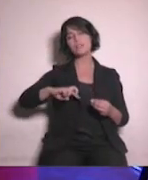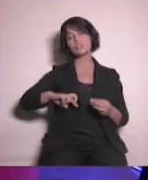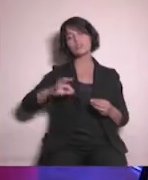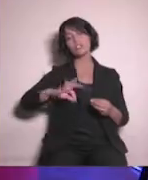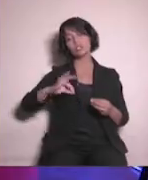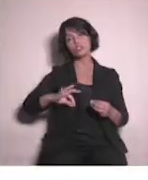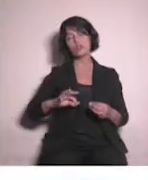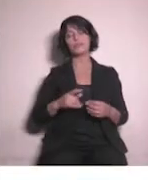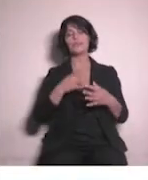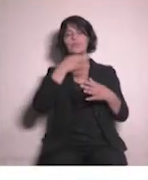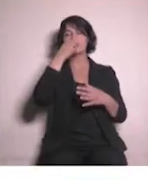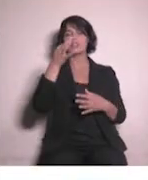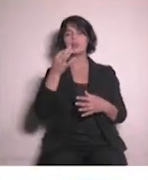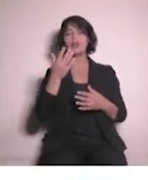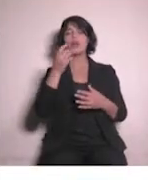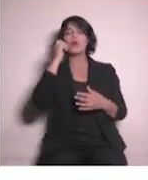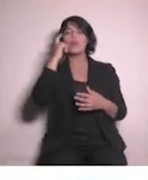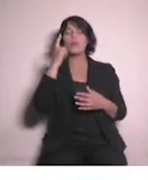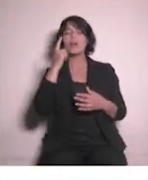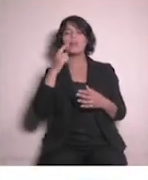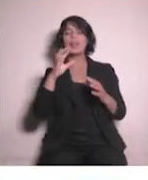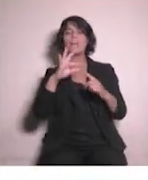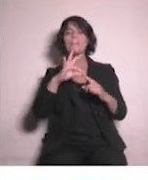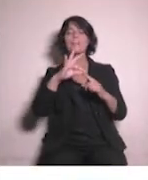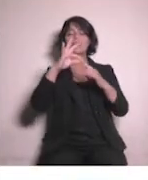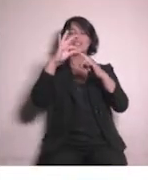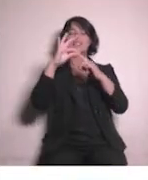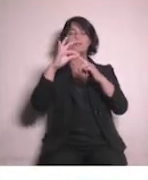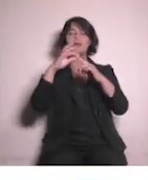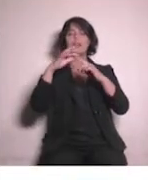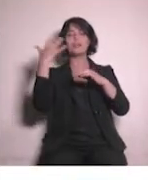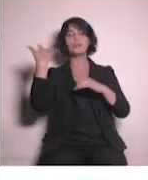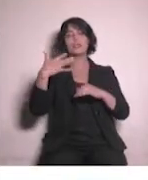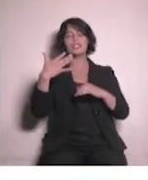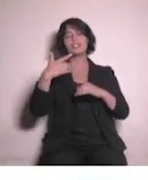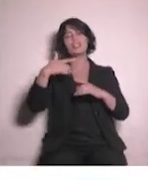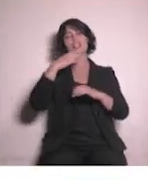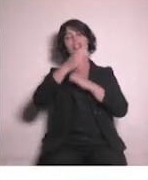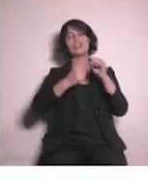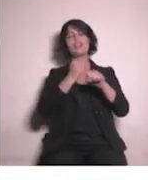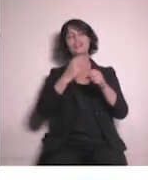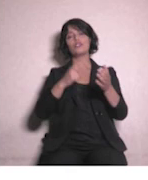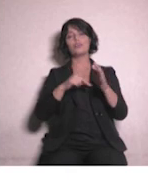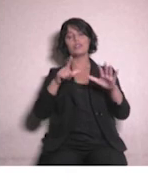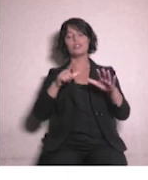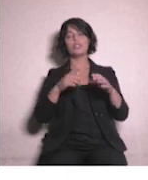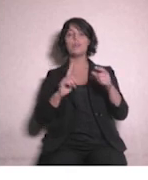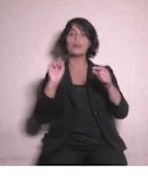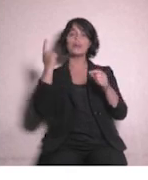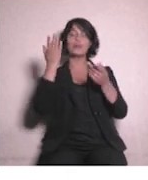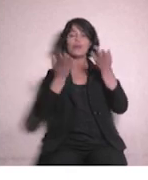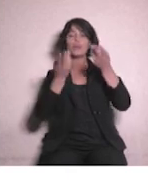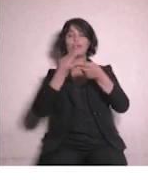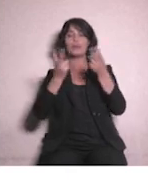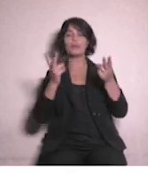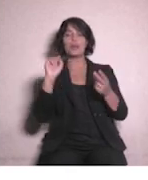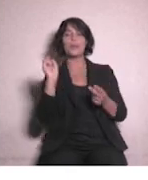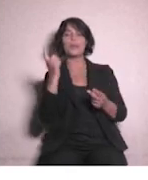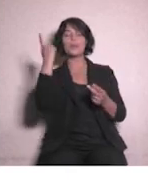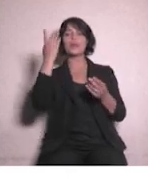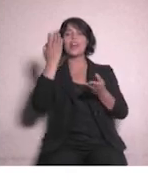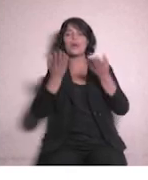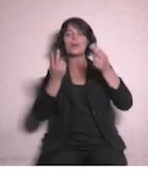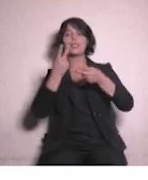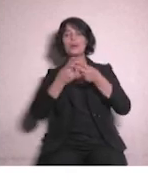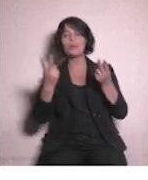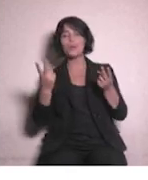Hablemos de cuáles son los principales hitos que tuvimos el año 2017. En primer lugar, nuestra cuenta pública. Fue la primera cuenta